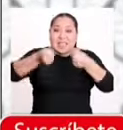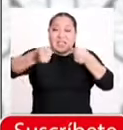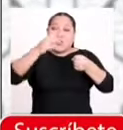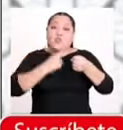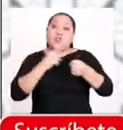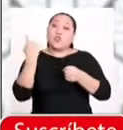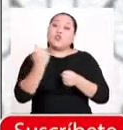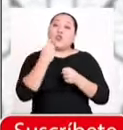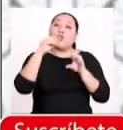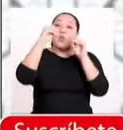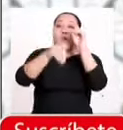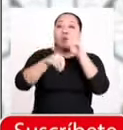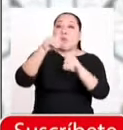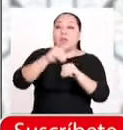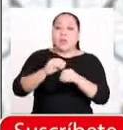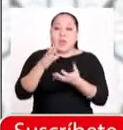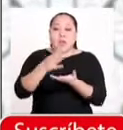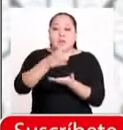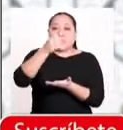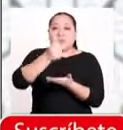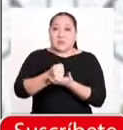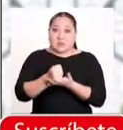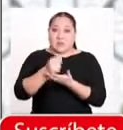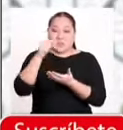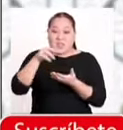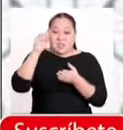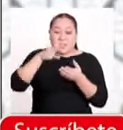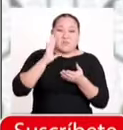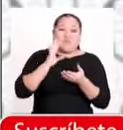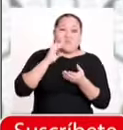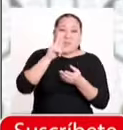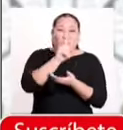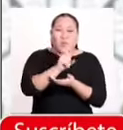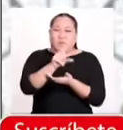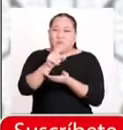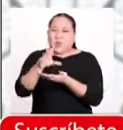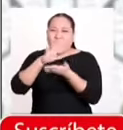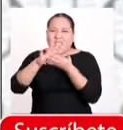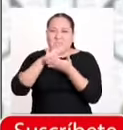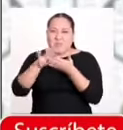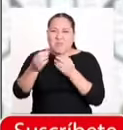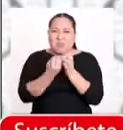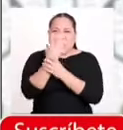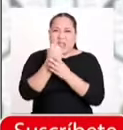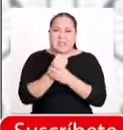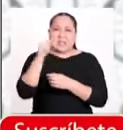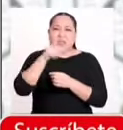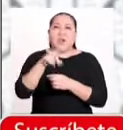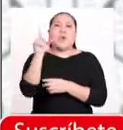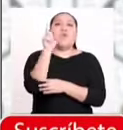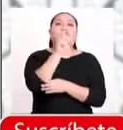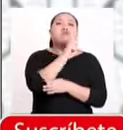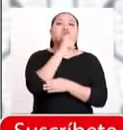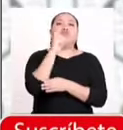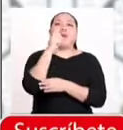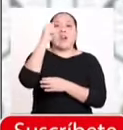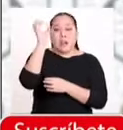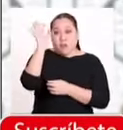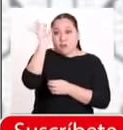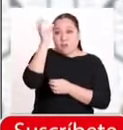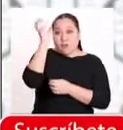solo se pueden colocar envases de fertilizantes y plaguicidas, envases de ambientadores, focos